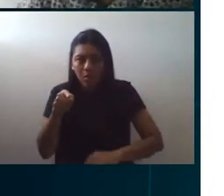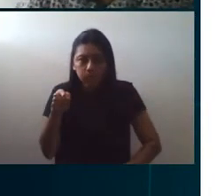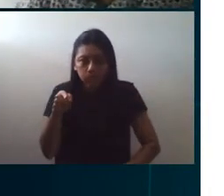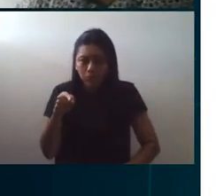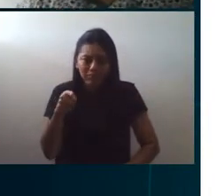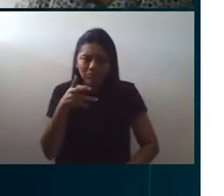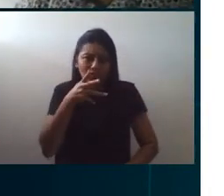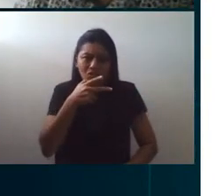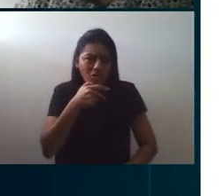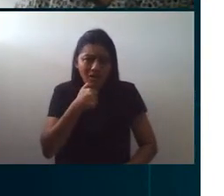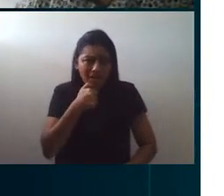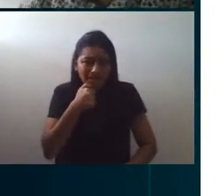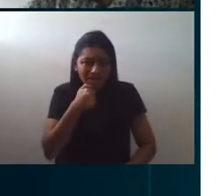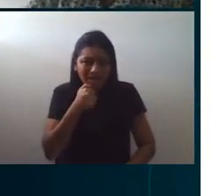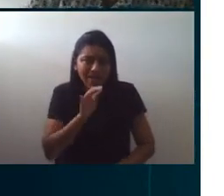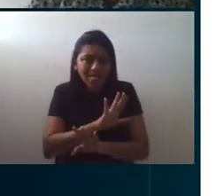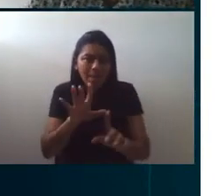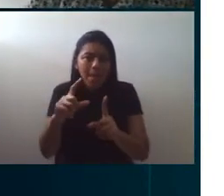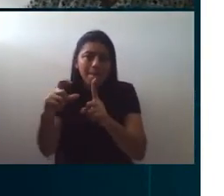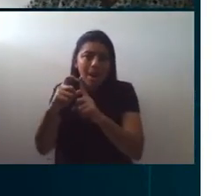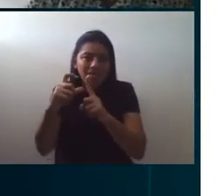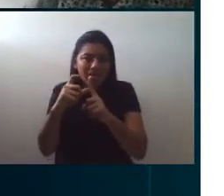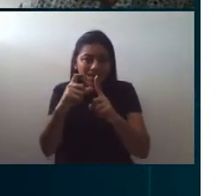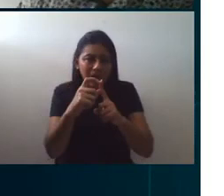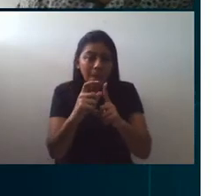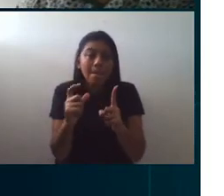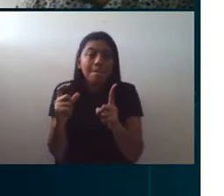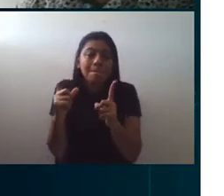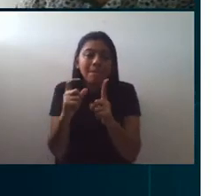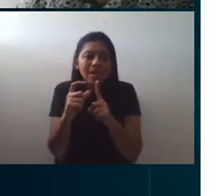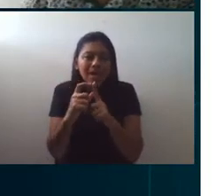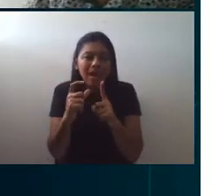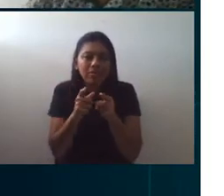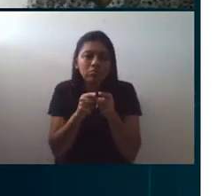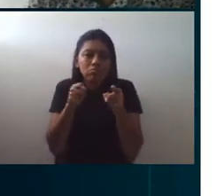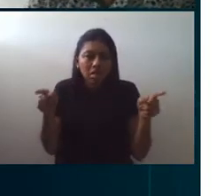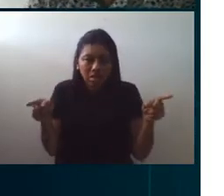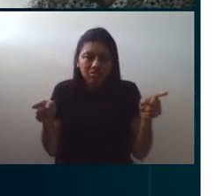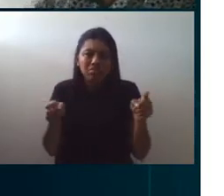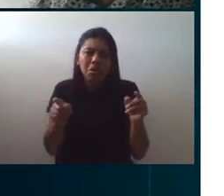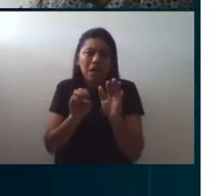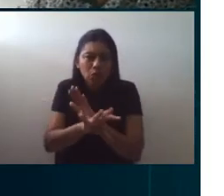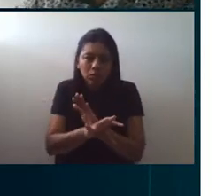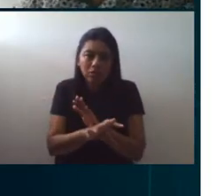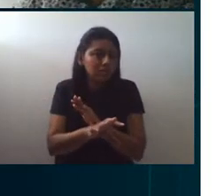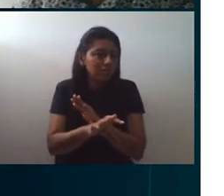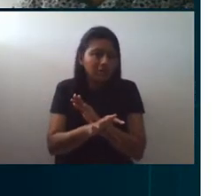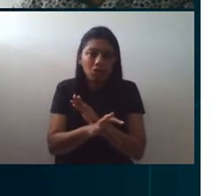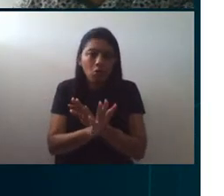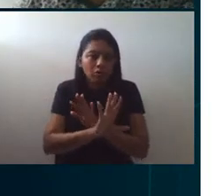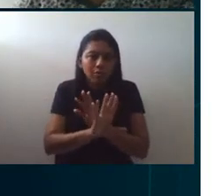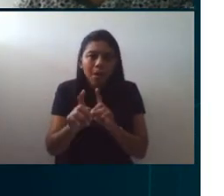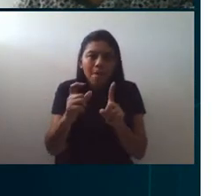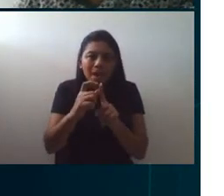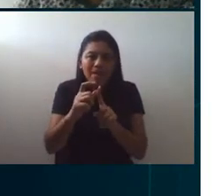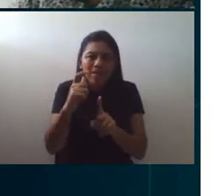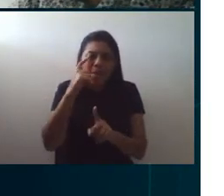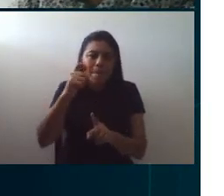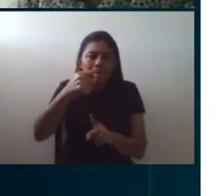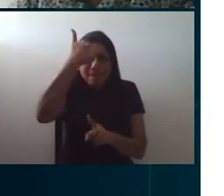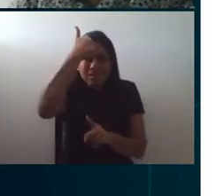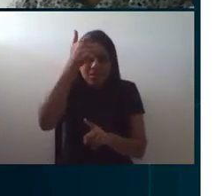les mostré ahora, y miren que es que realmente ahí me convenía no solamente separar por palabras, separar por n-gramas, porque le estaba perdiendo de